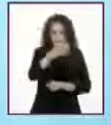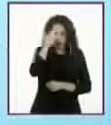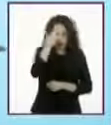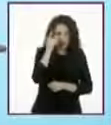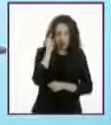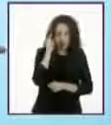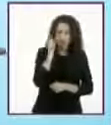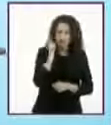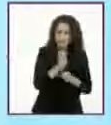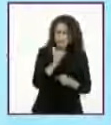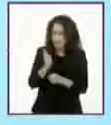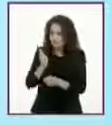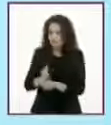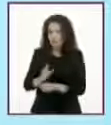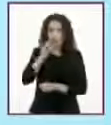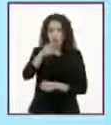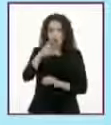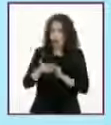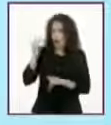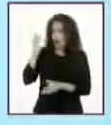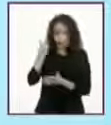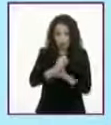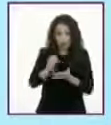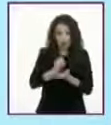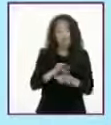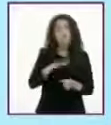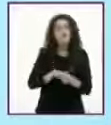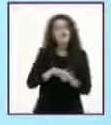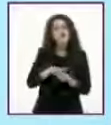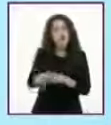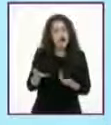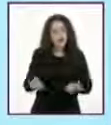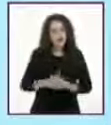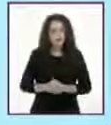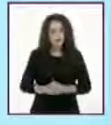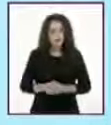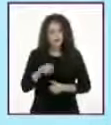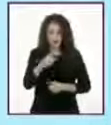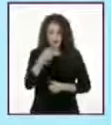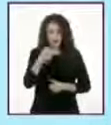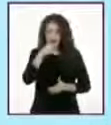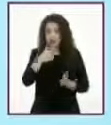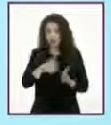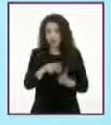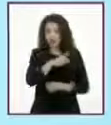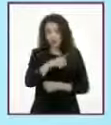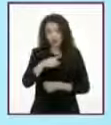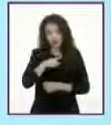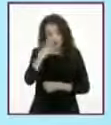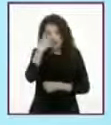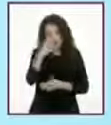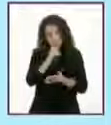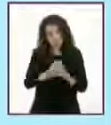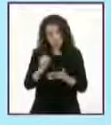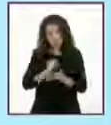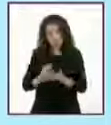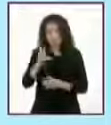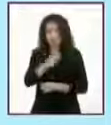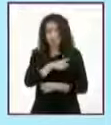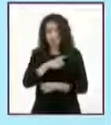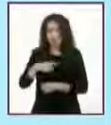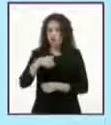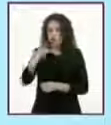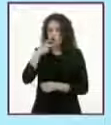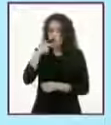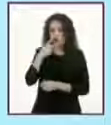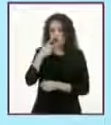han escrito? Estas cartas deben de ser escritas con un tono serio y deben evitar el uso de frases coloquiales que usan a